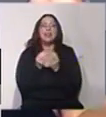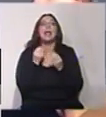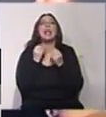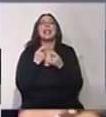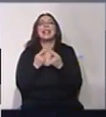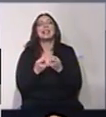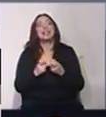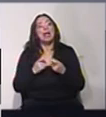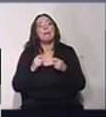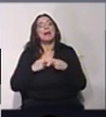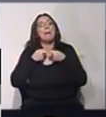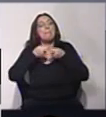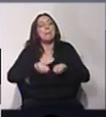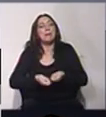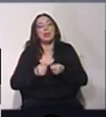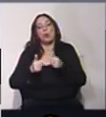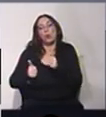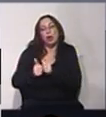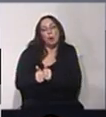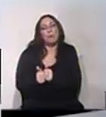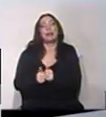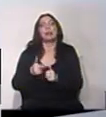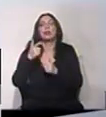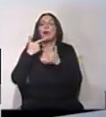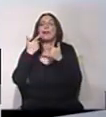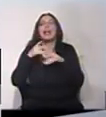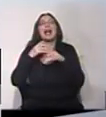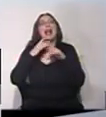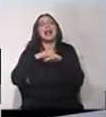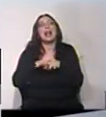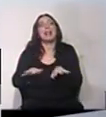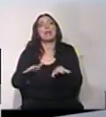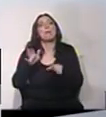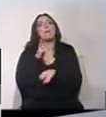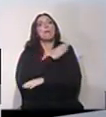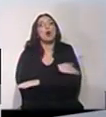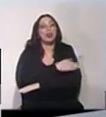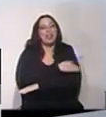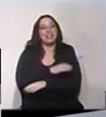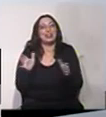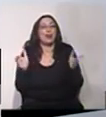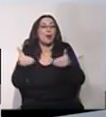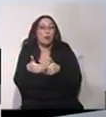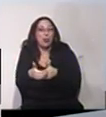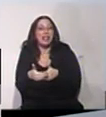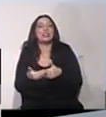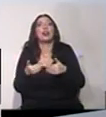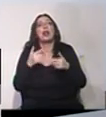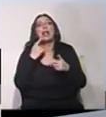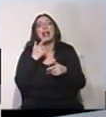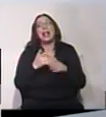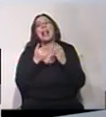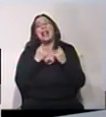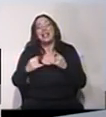implementar un acompañamiento? Vos hablabas de redes de protección, o sea, más allá de la línea que sí, que tiene un papel